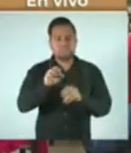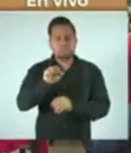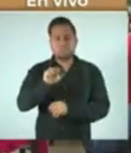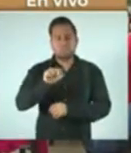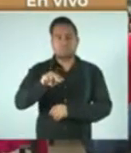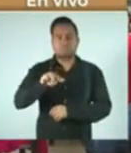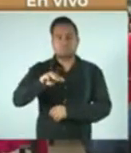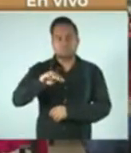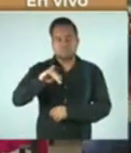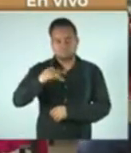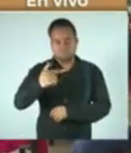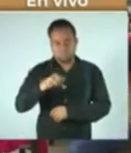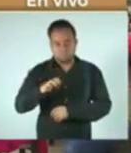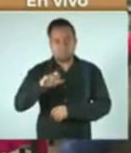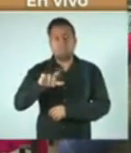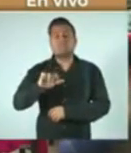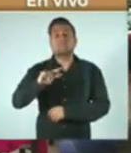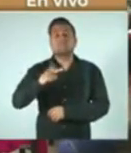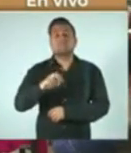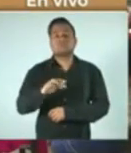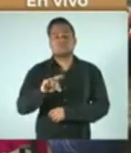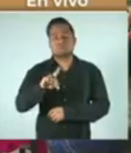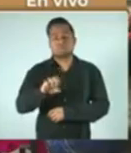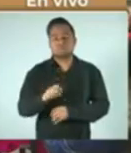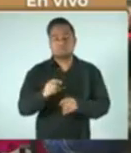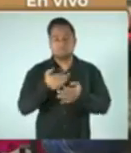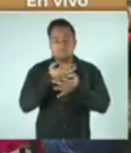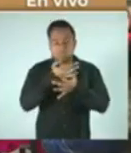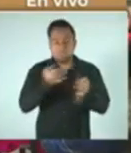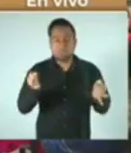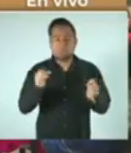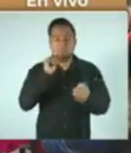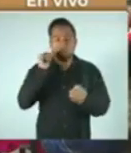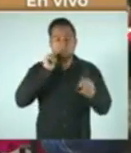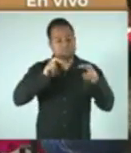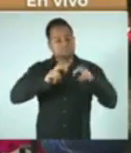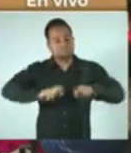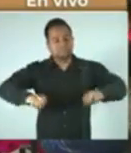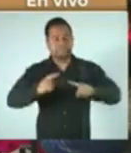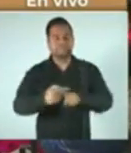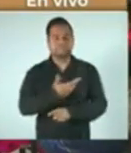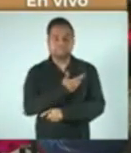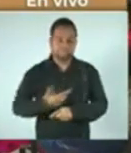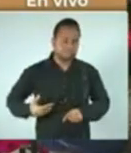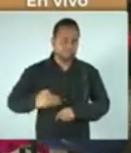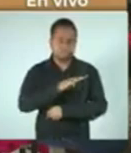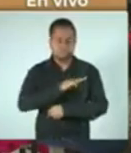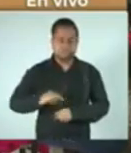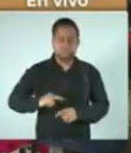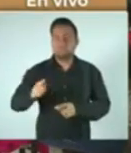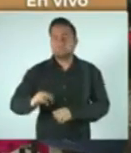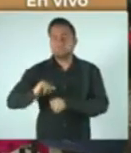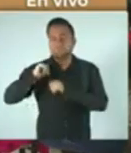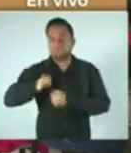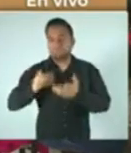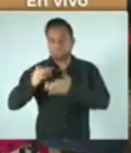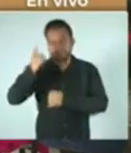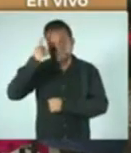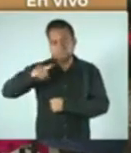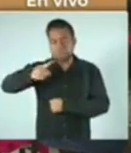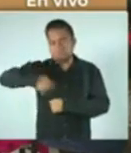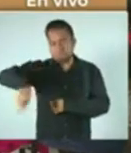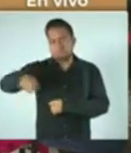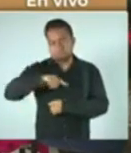Grande, adelante por favor. Informarles que ayer nos reunimos con el presidente municipal, el comisariado de